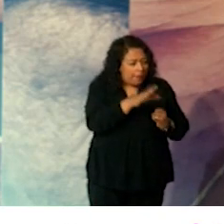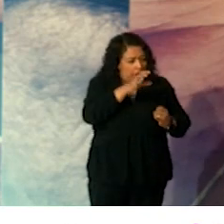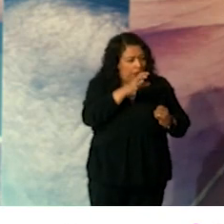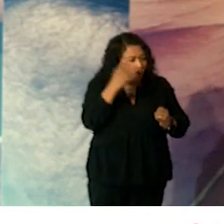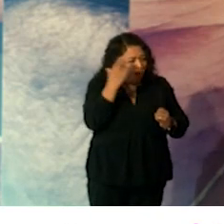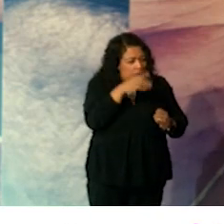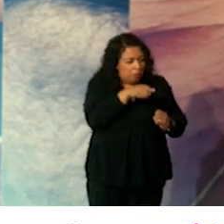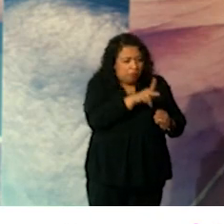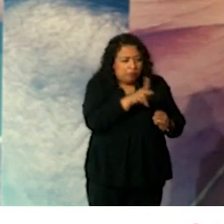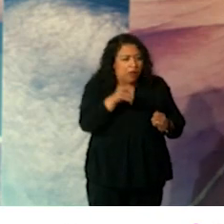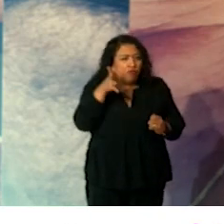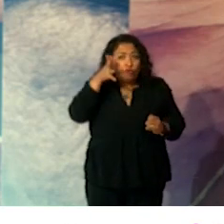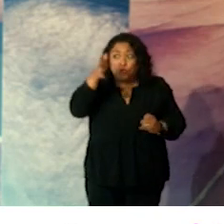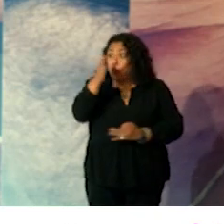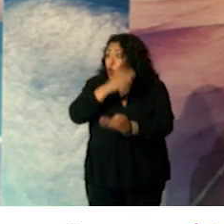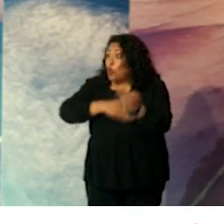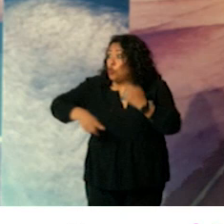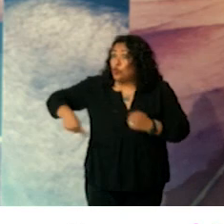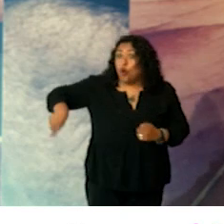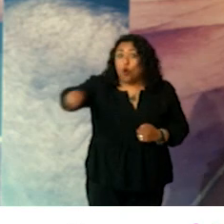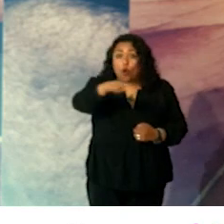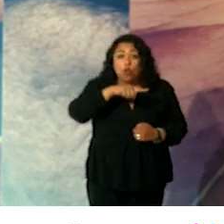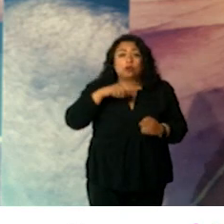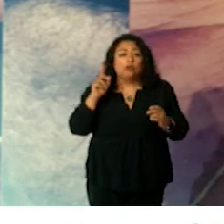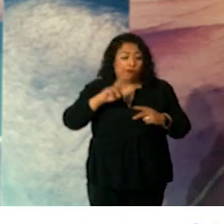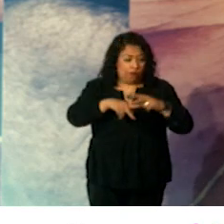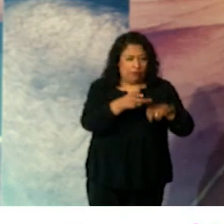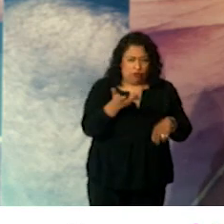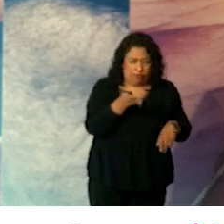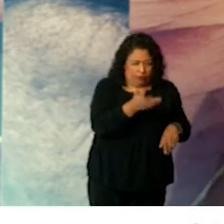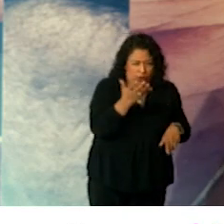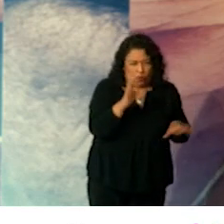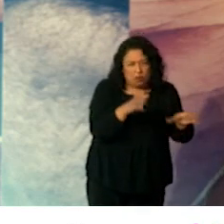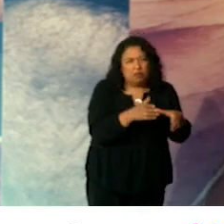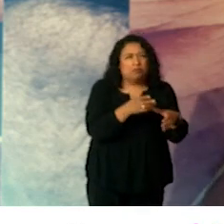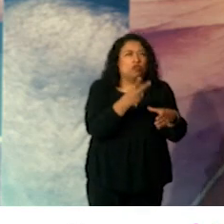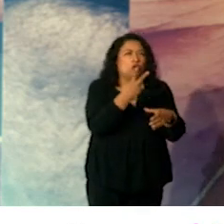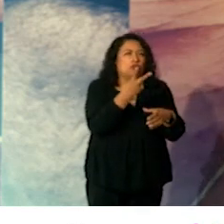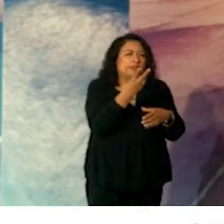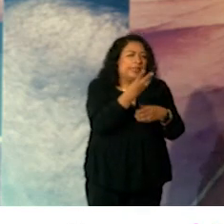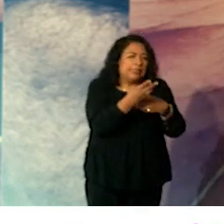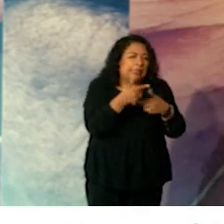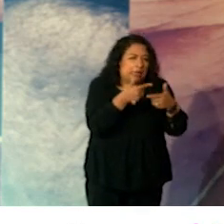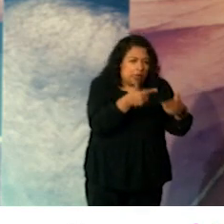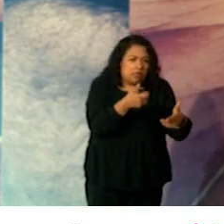a todos. Porque llegamos a esta comunidad en donde durante años 2 o 3 generaciones habían trabajado por tener su